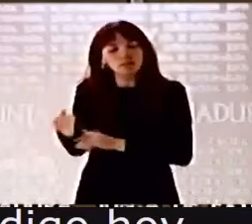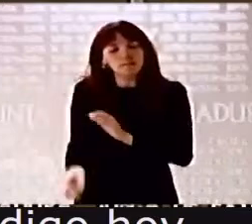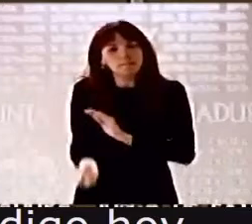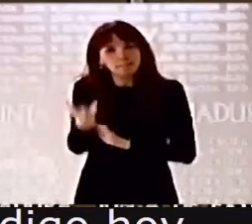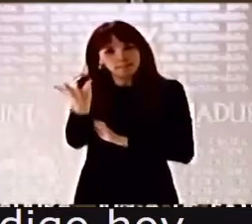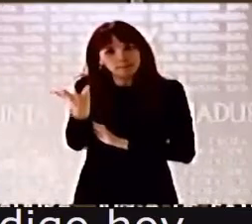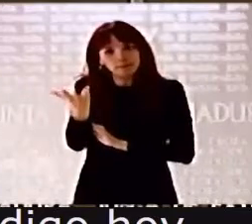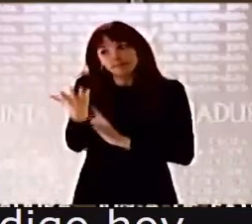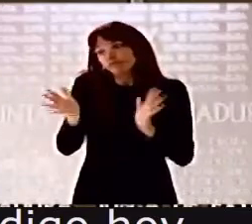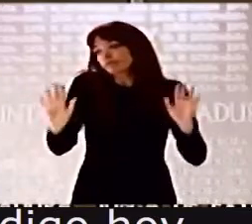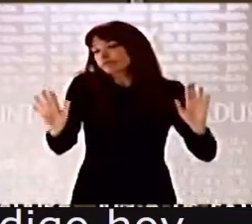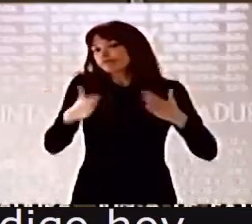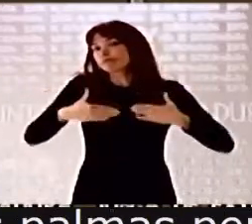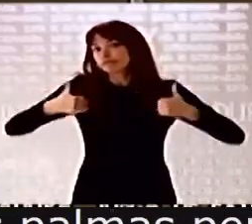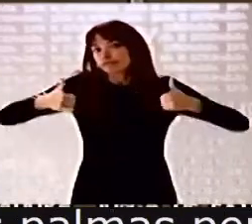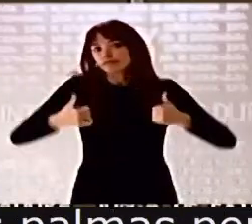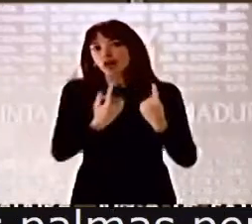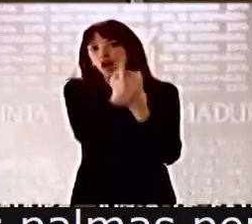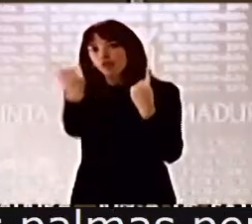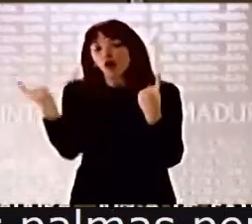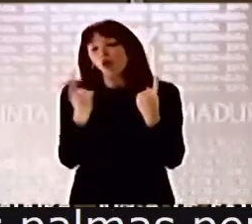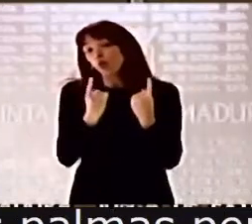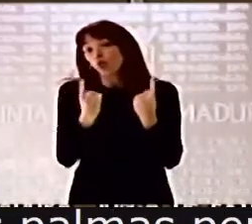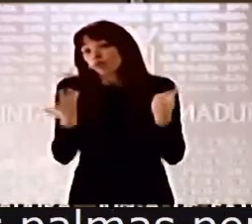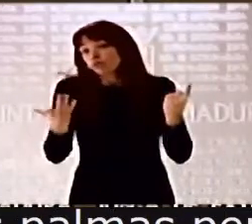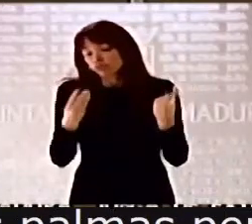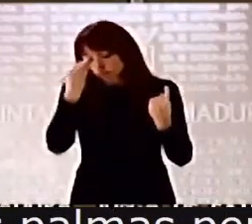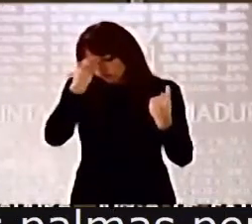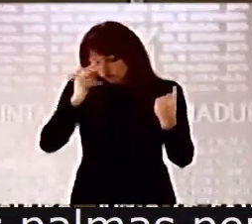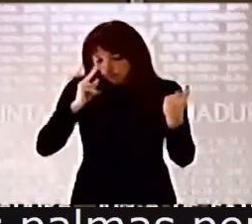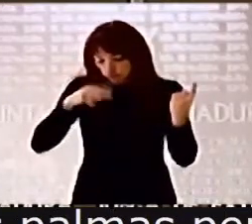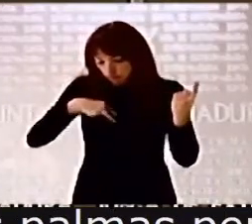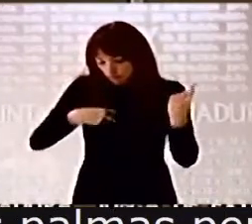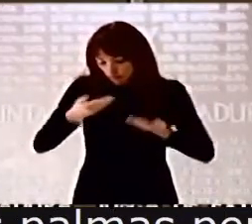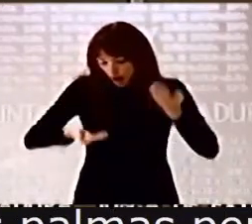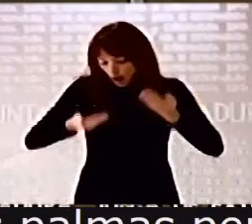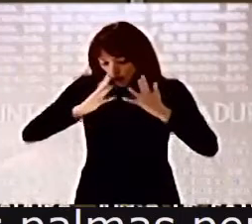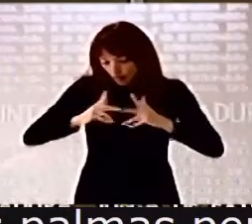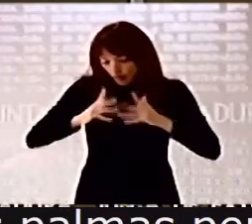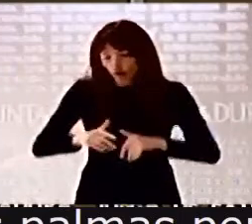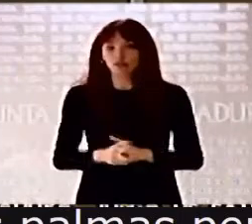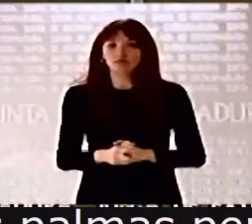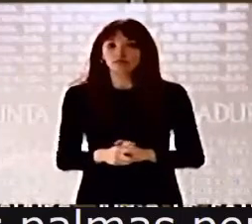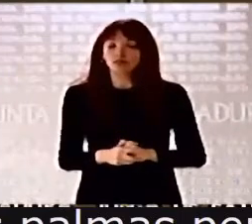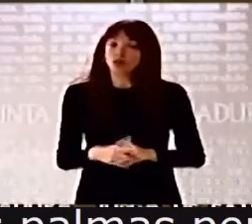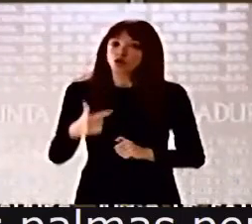Cada uno que se aplique a su balance, ¿no? Pero, ya digo, yo no soy